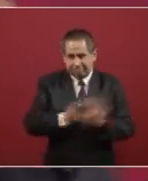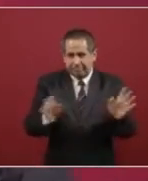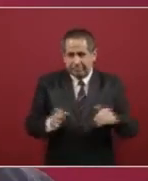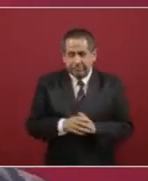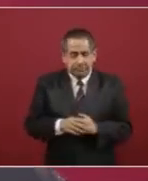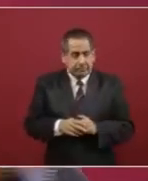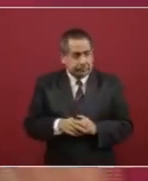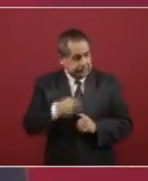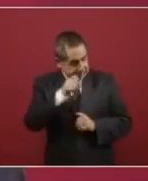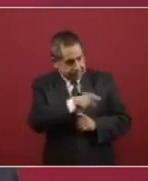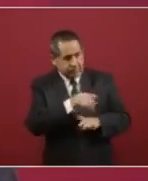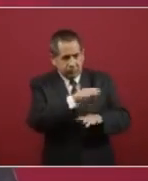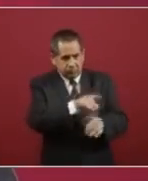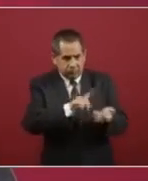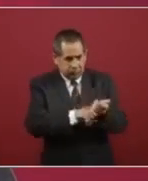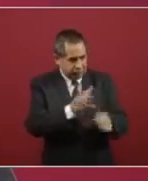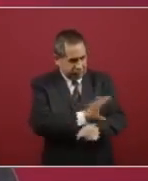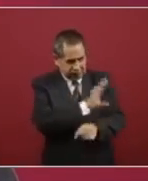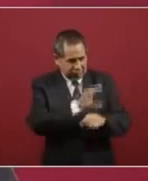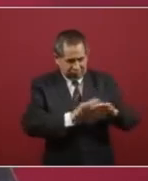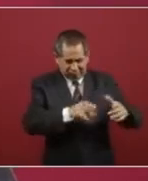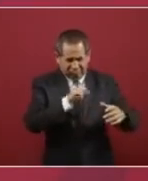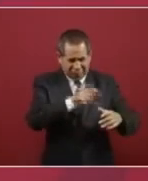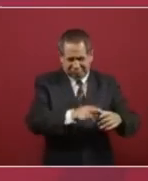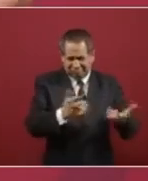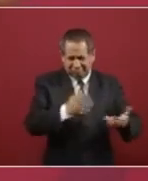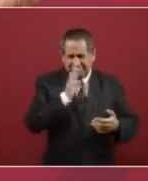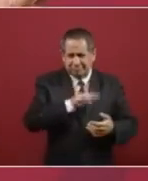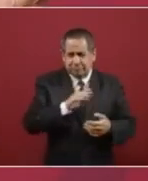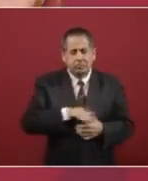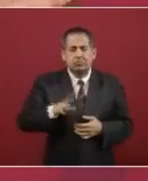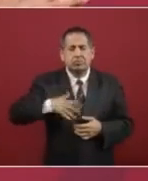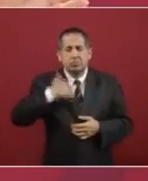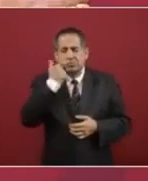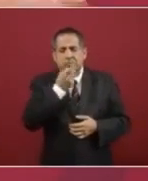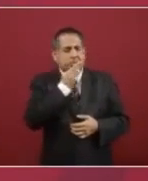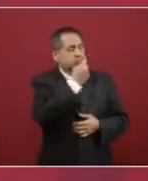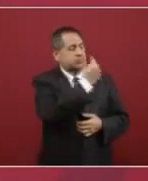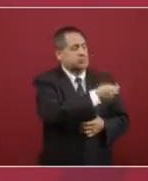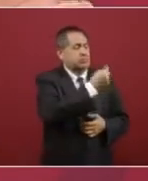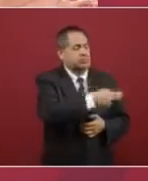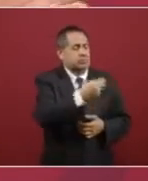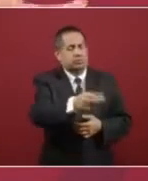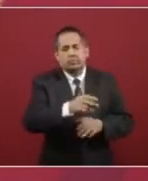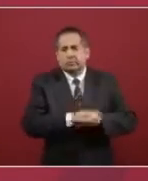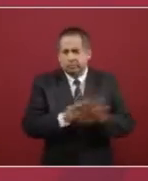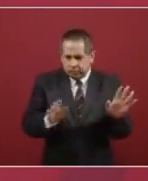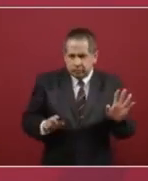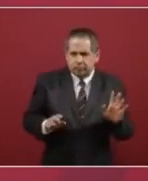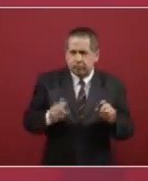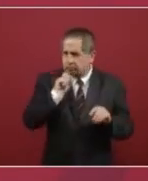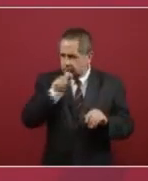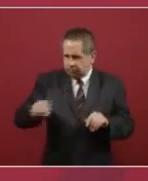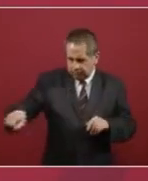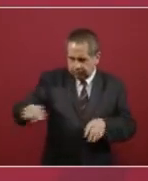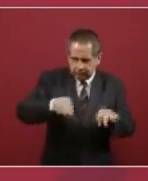del sector energético, y no quiero mencionar nombres porque eso es parte también del trabajo de